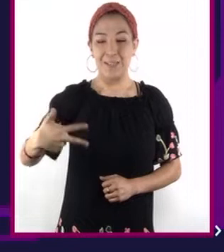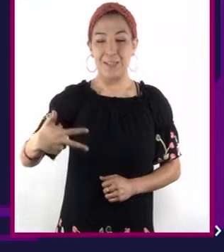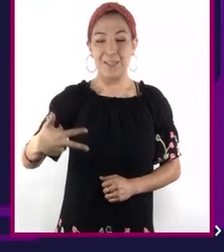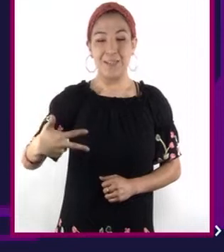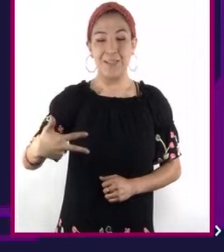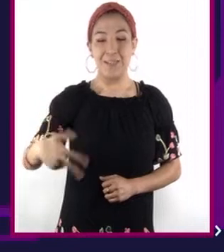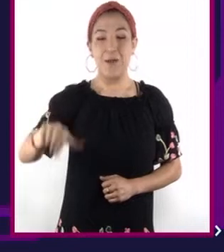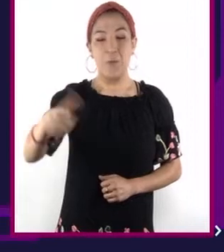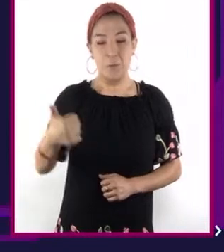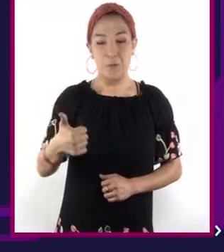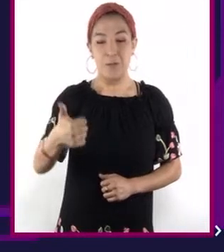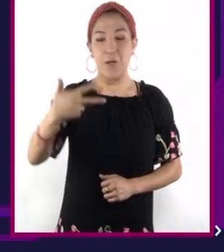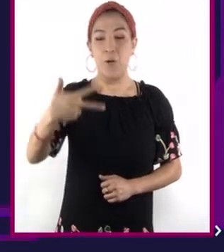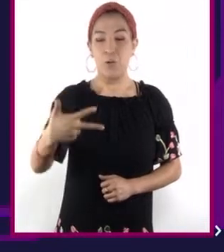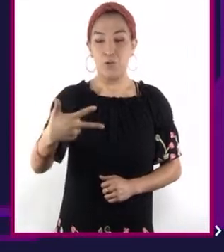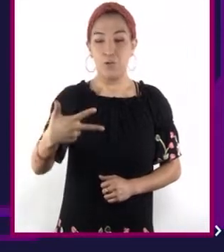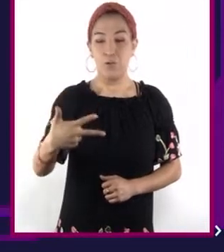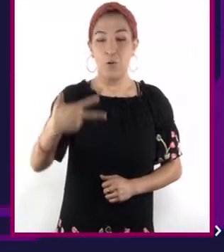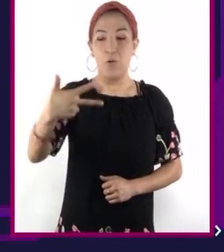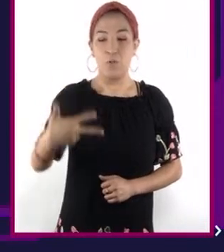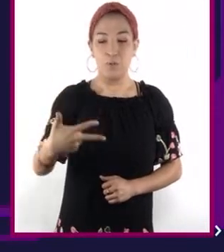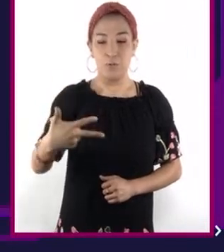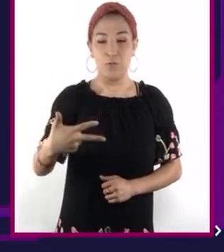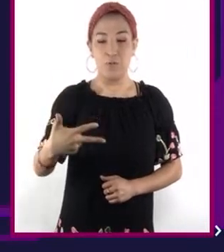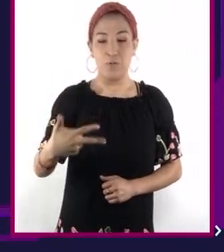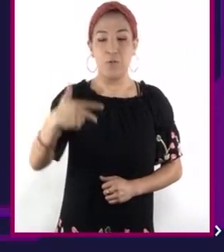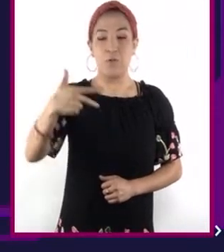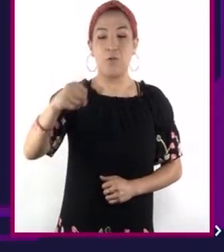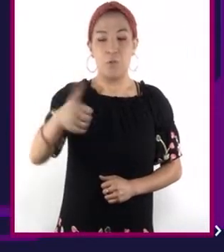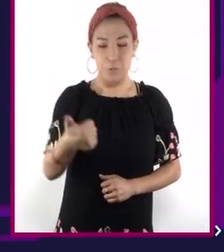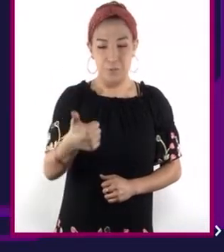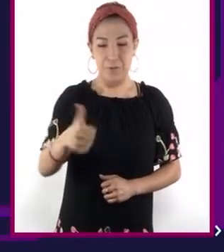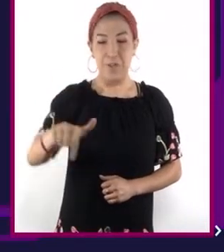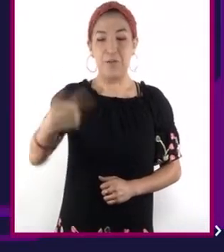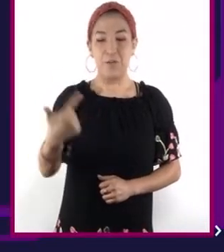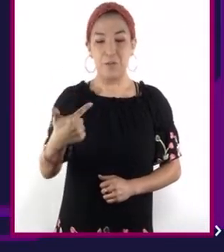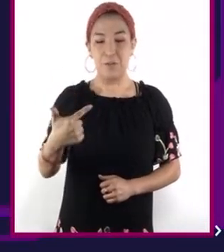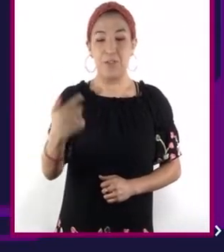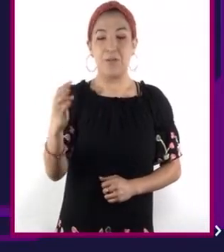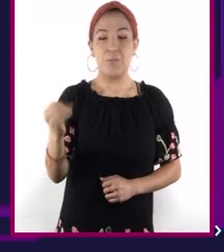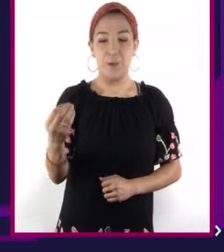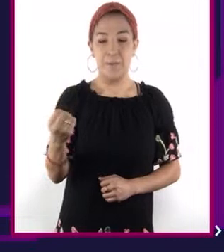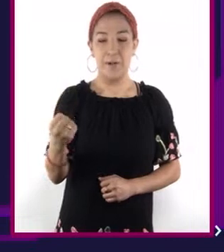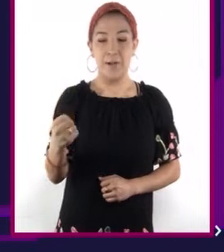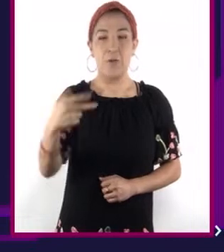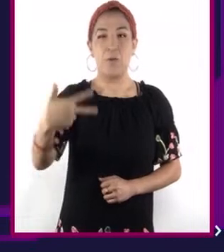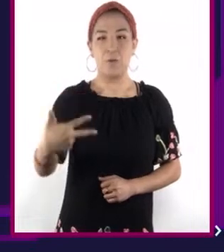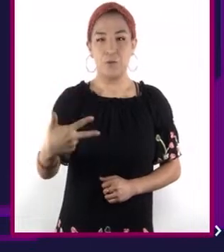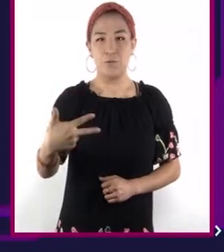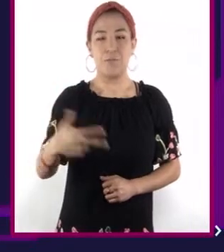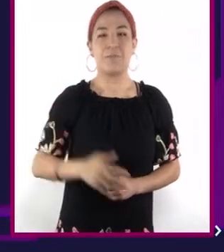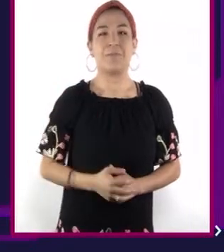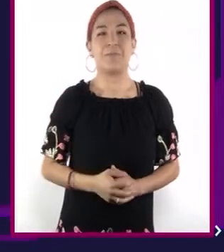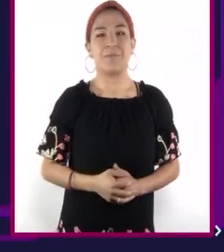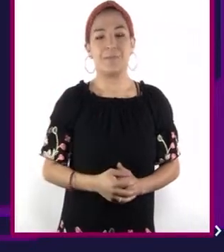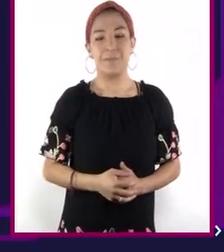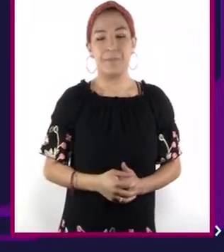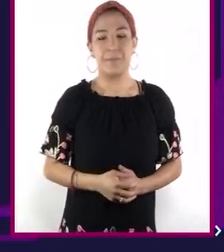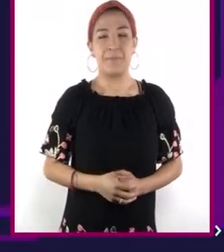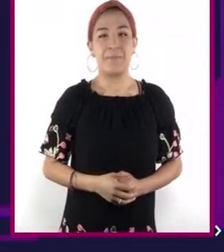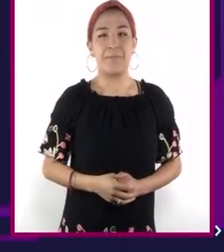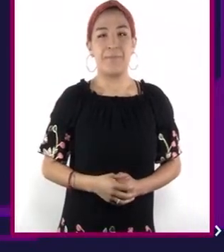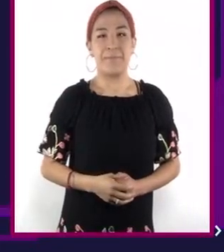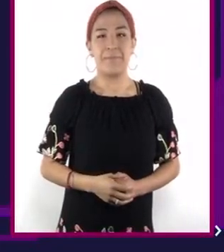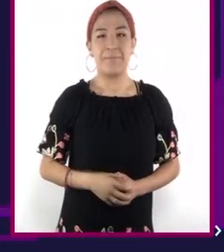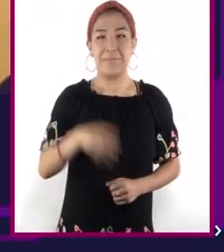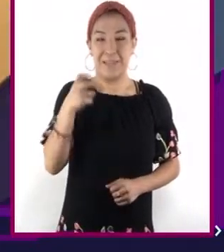13, 11, 8, 8, 11, 12, 9, 8.